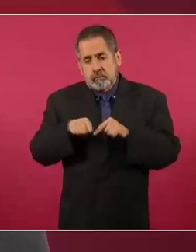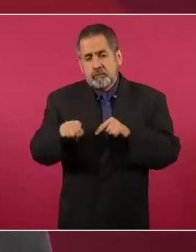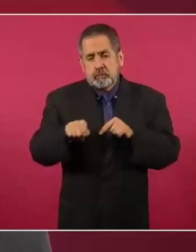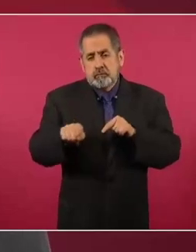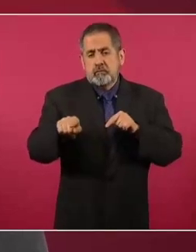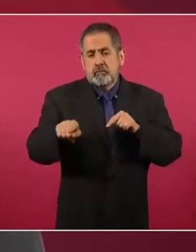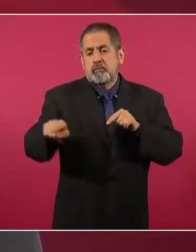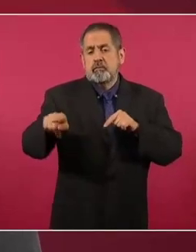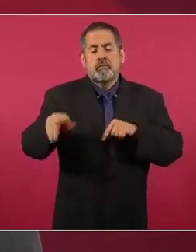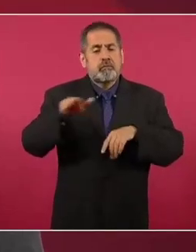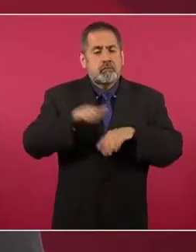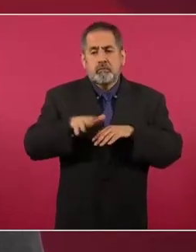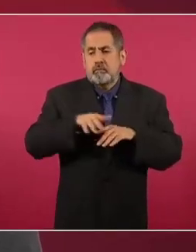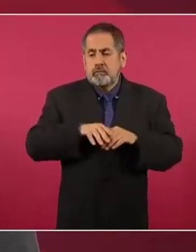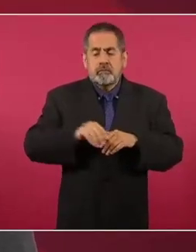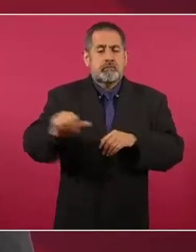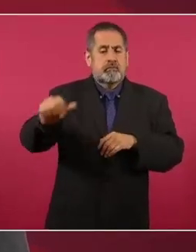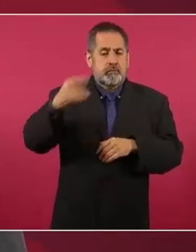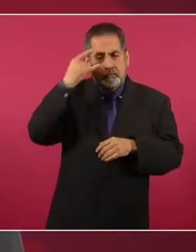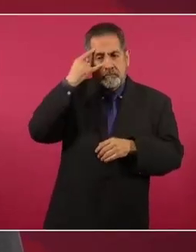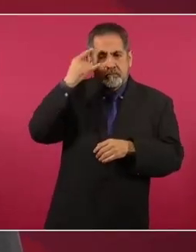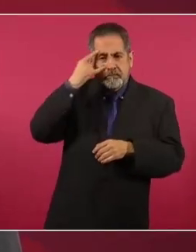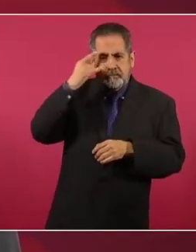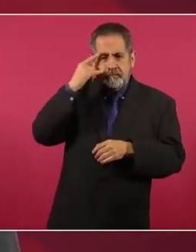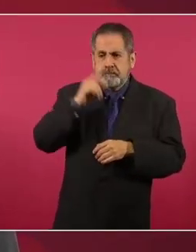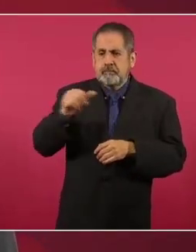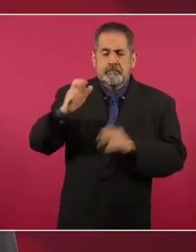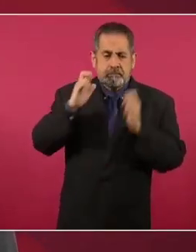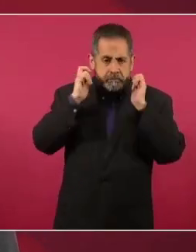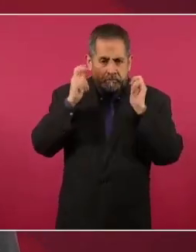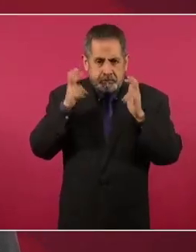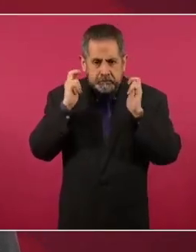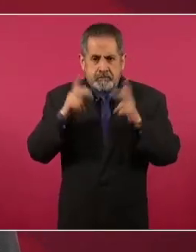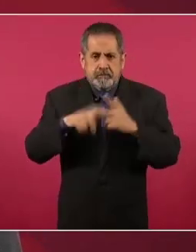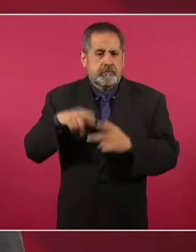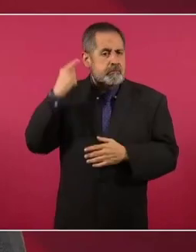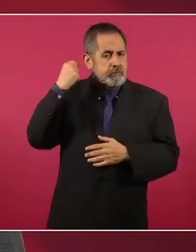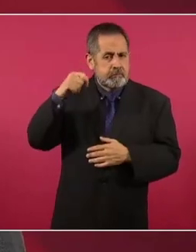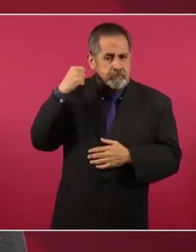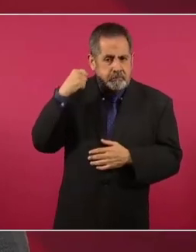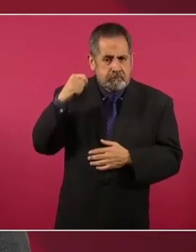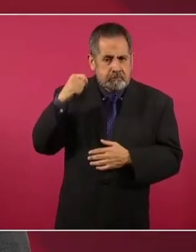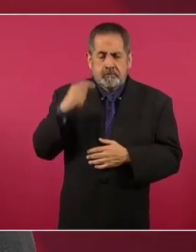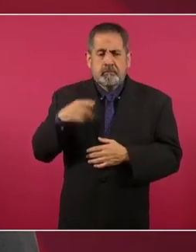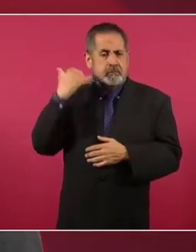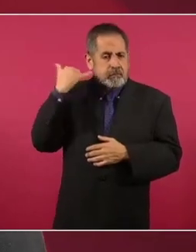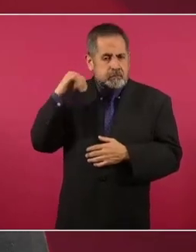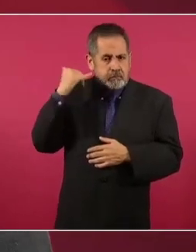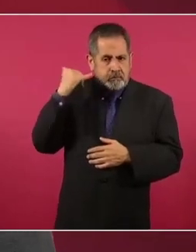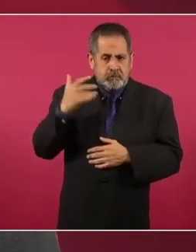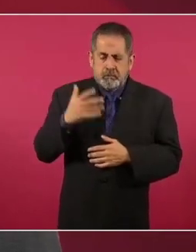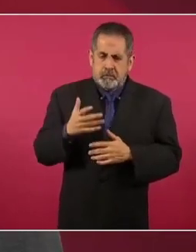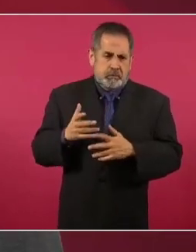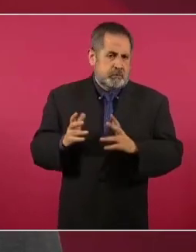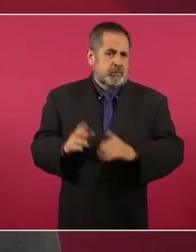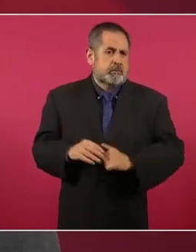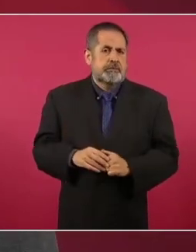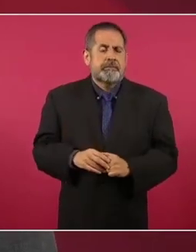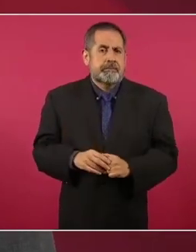hacia Campeche, Chiapas, Tabasco, Yucatán,